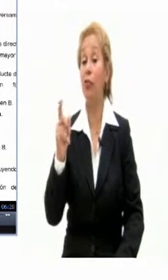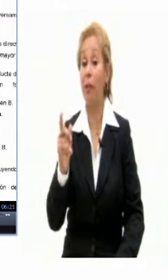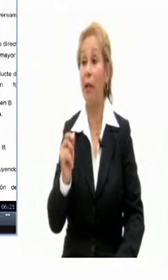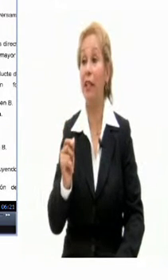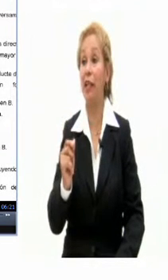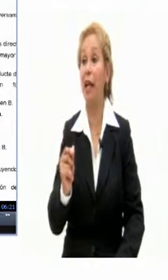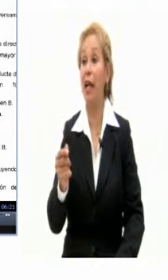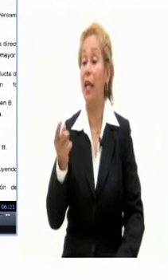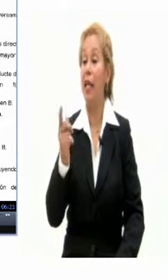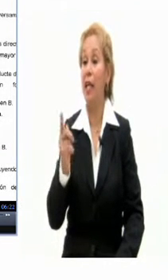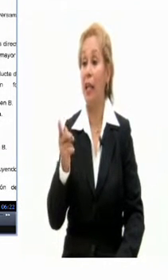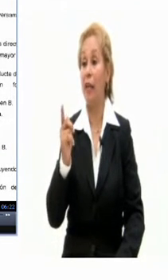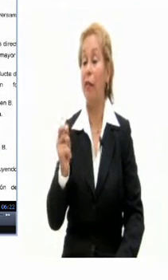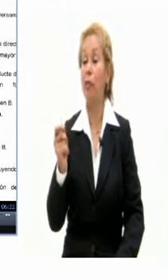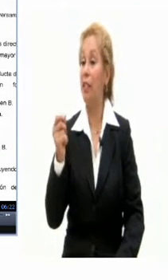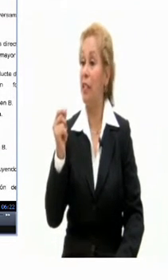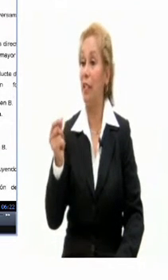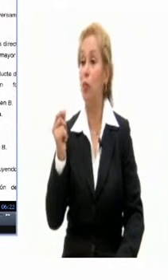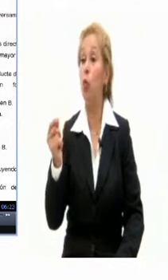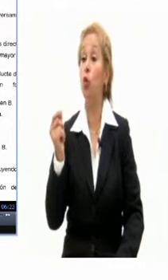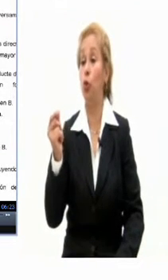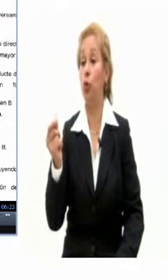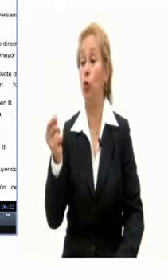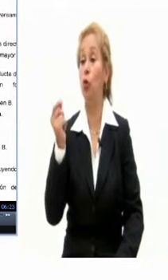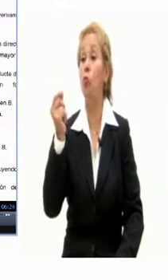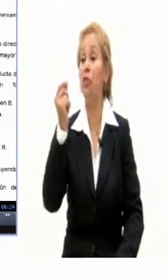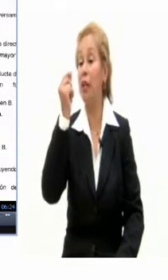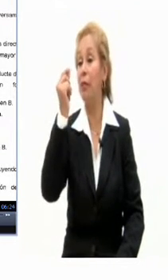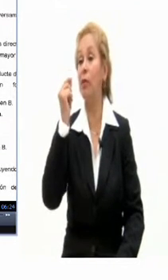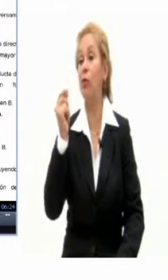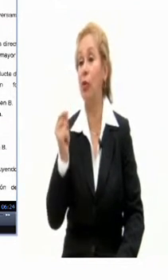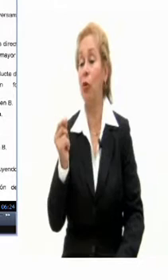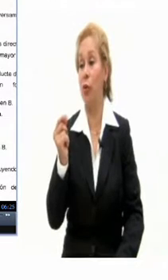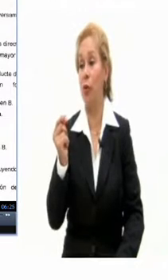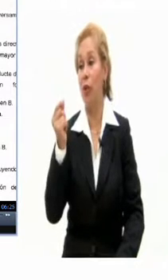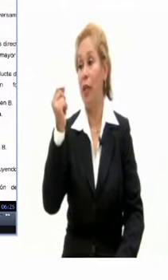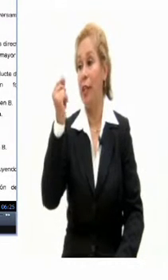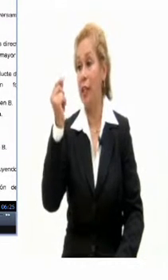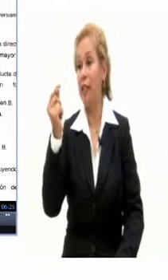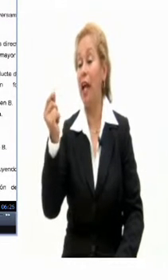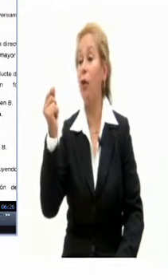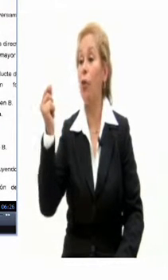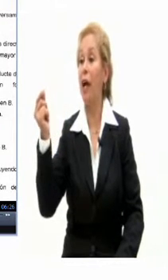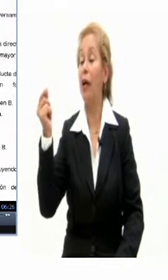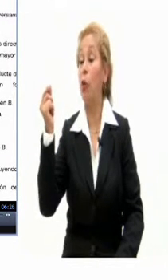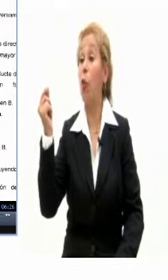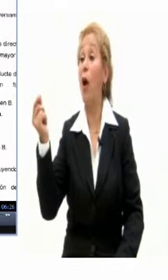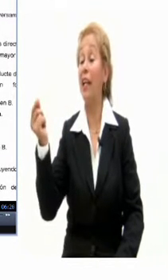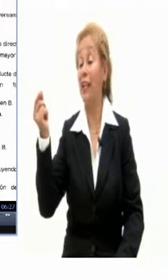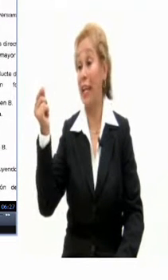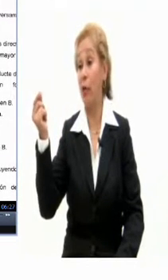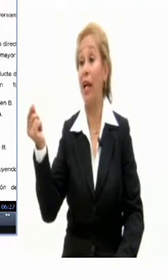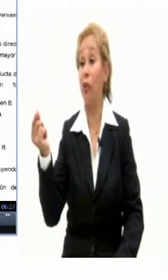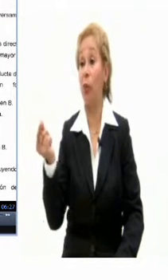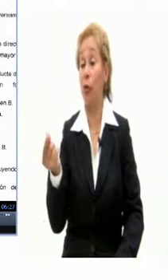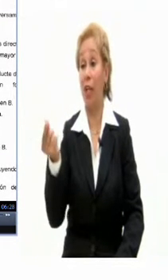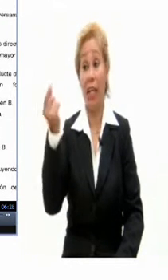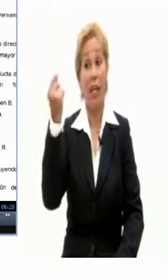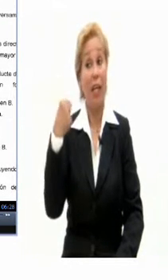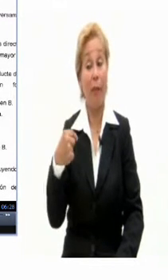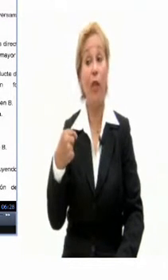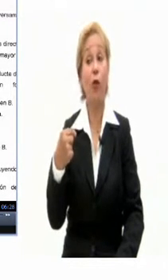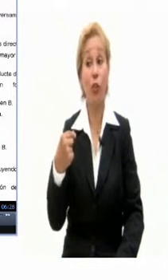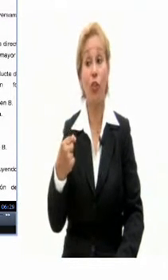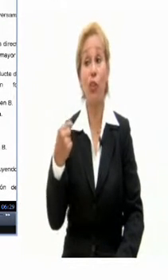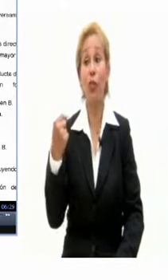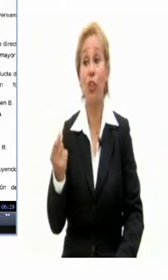variable. Esta es una práctica en la que vamos a incidir mucho, ¿no? ¿Cómo está el marco teórico de tal o cual graduando?